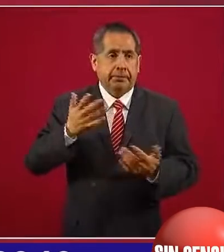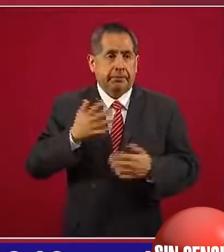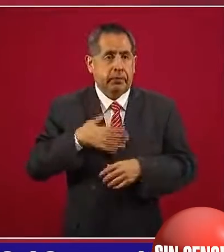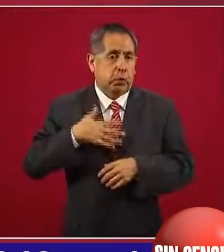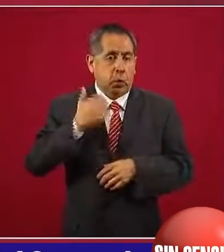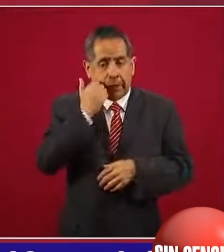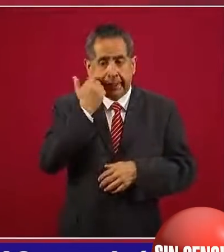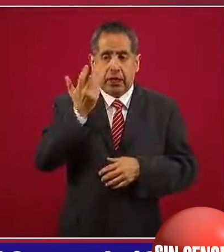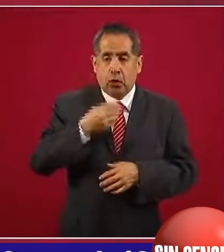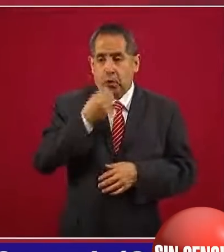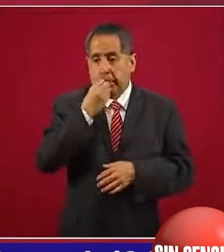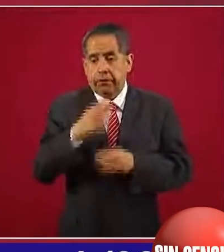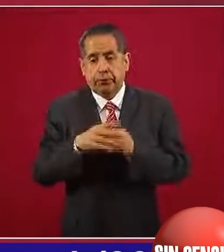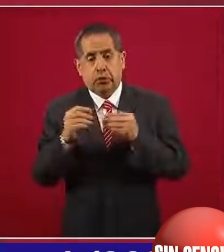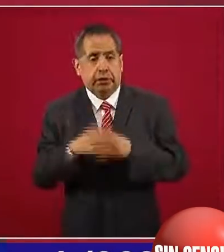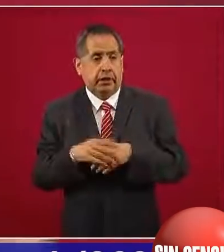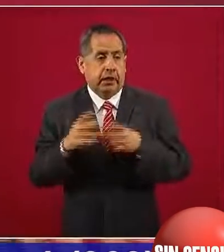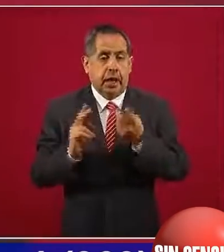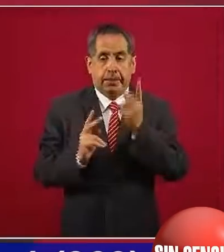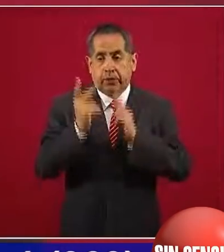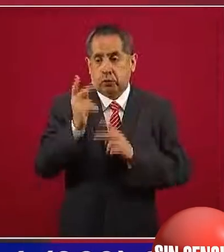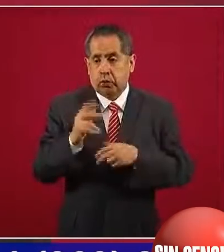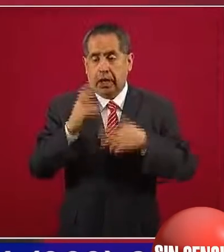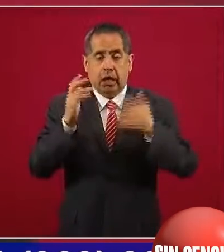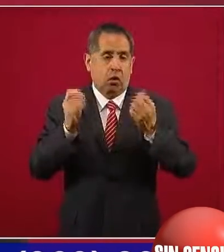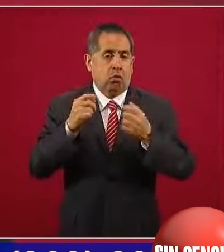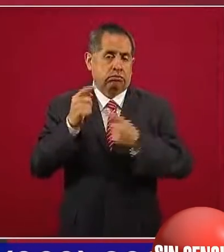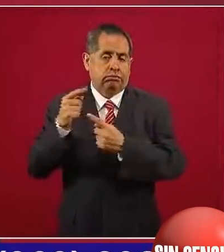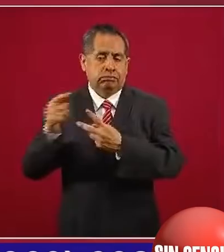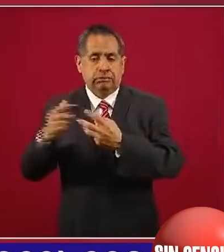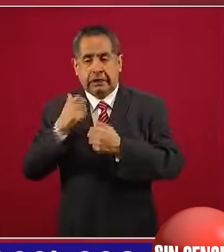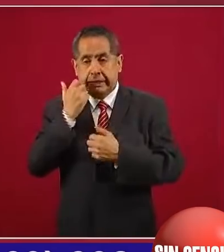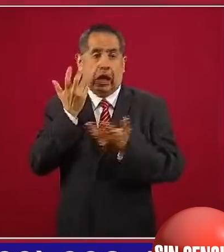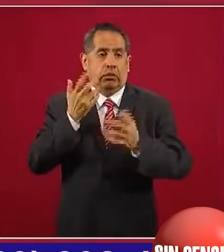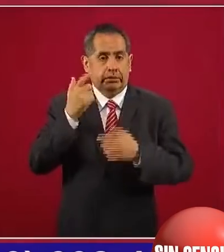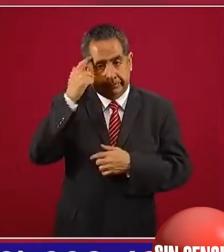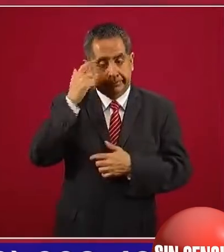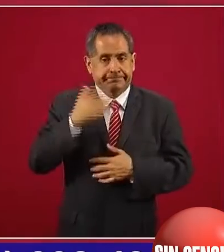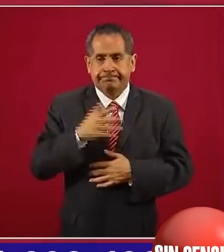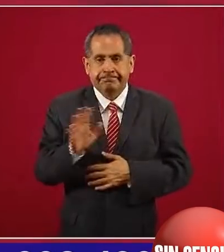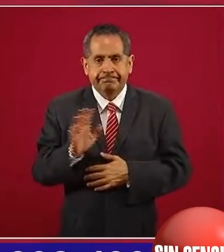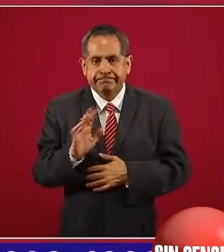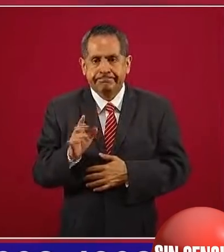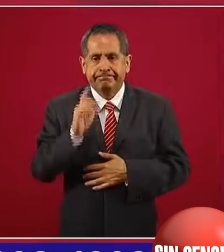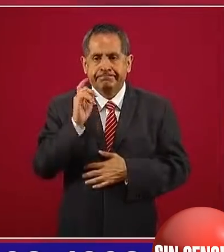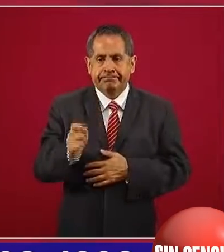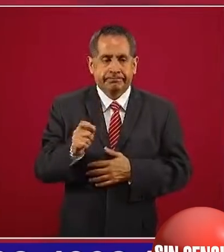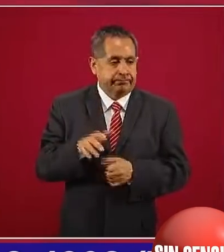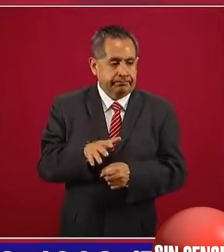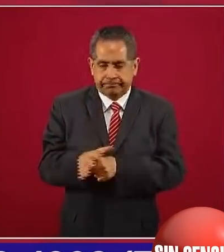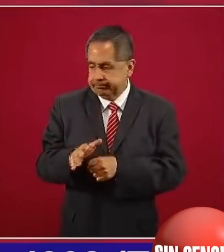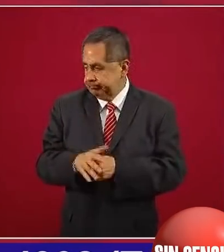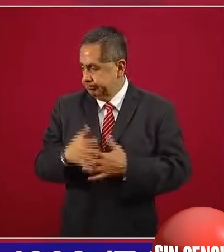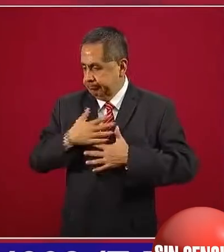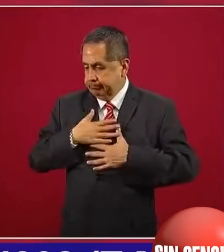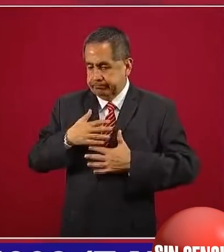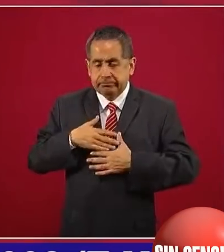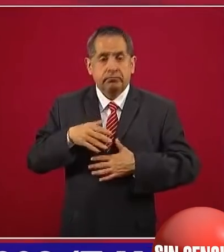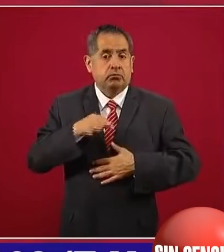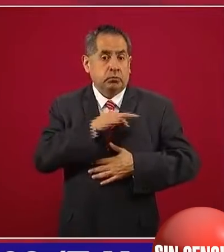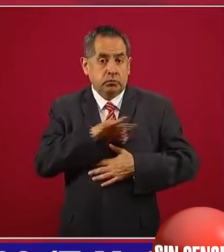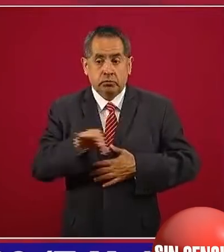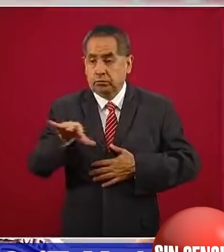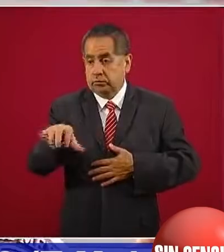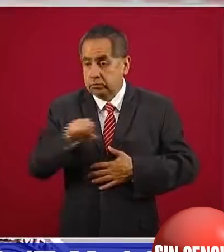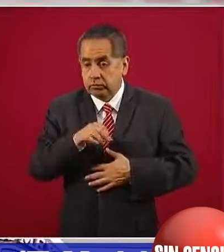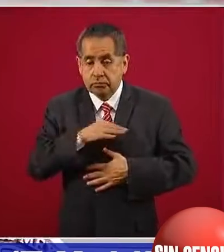comer frutas o verduras o comer algún otro producto. Depende mucho de lo que tenemos en acceso.